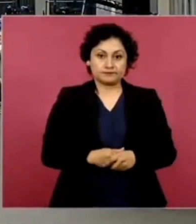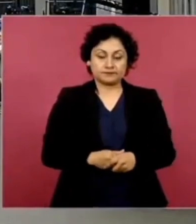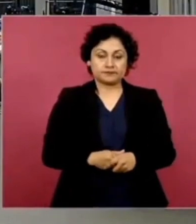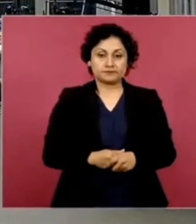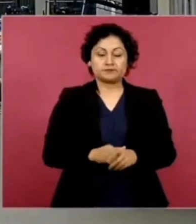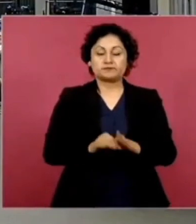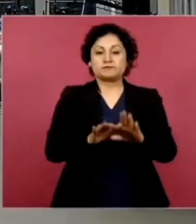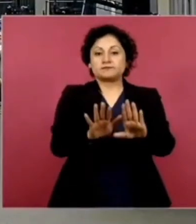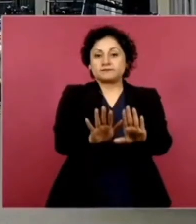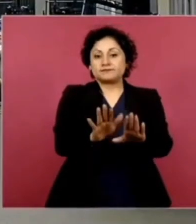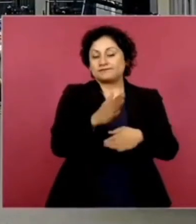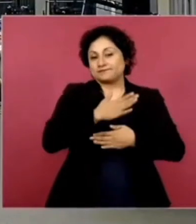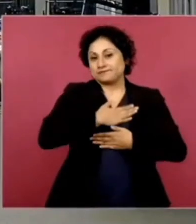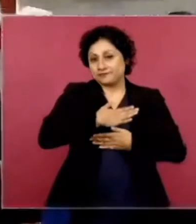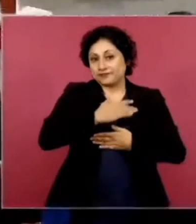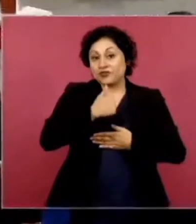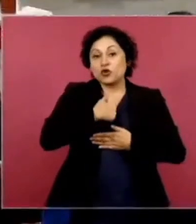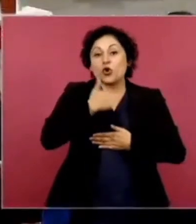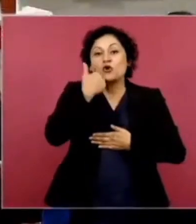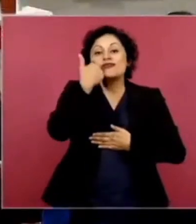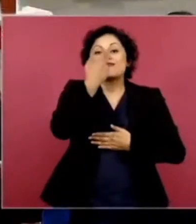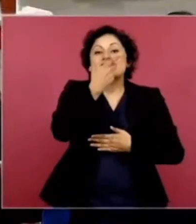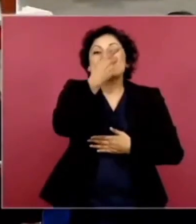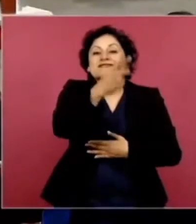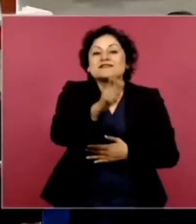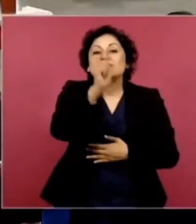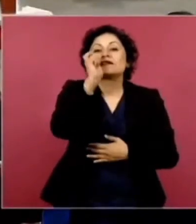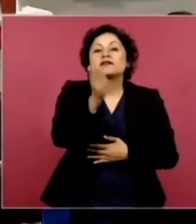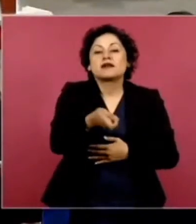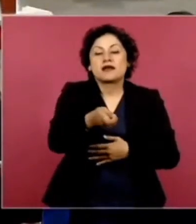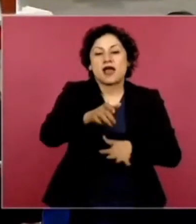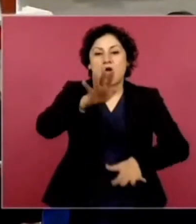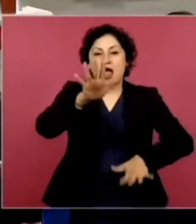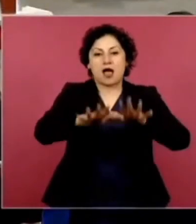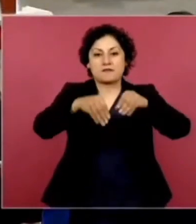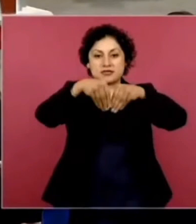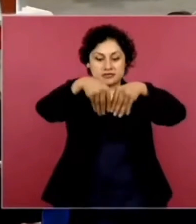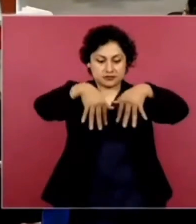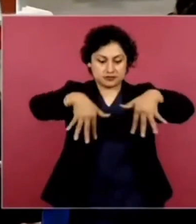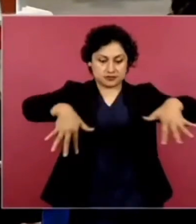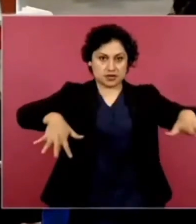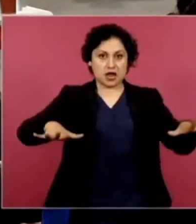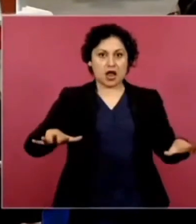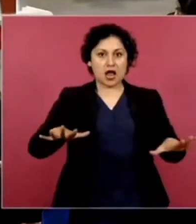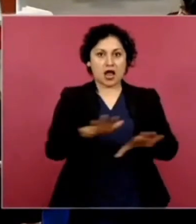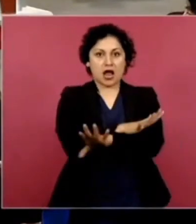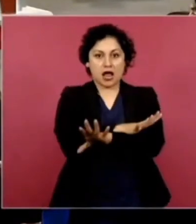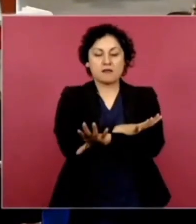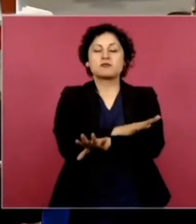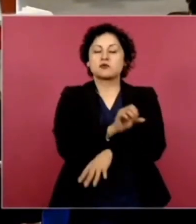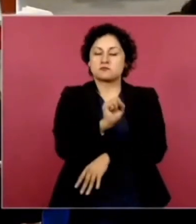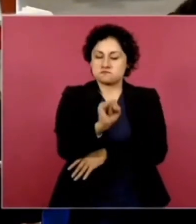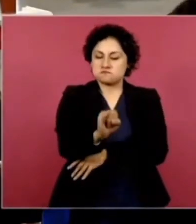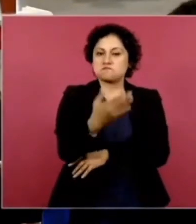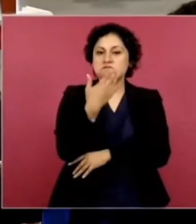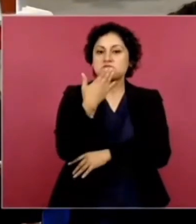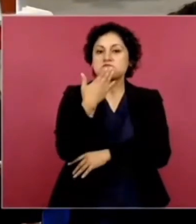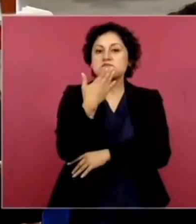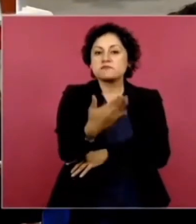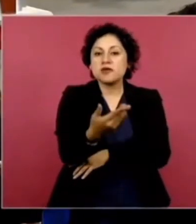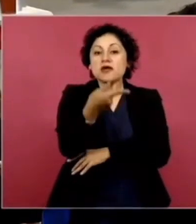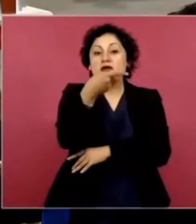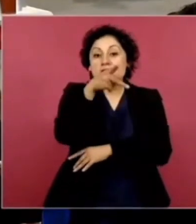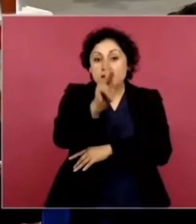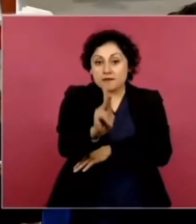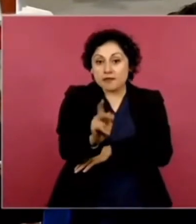Lo que quiero decir, presidente, es que a veces los cambios estructurales son los importantes, pero cuando se notan en las personas es cuando uno puede hablar